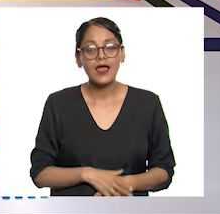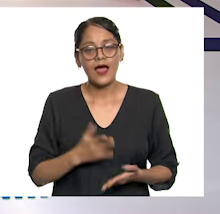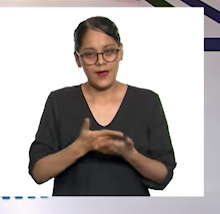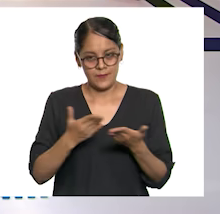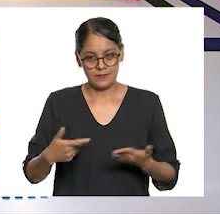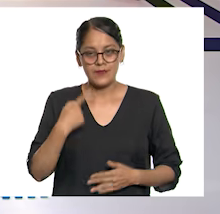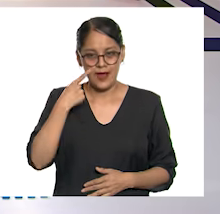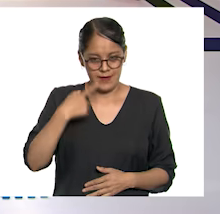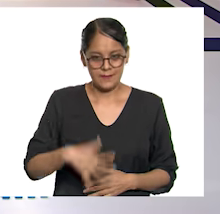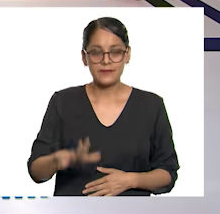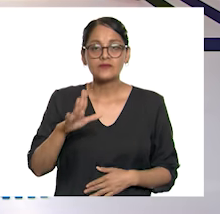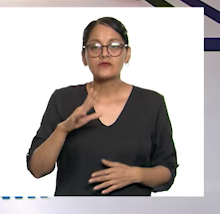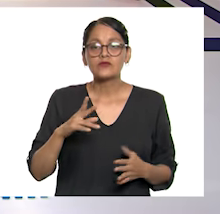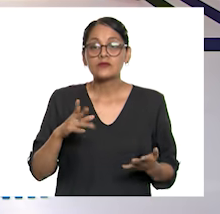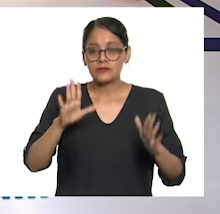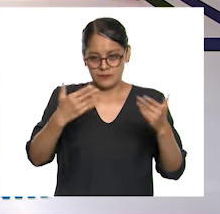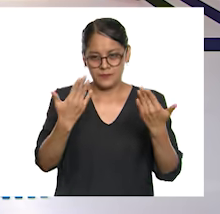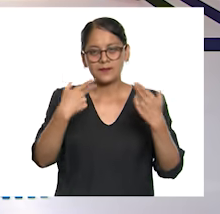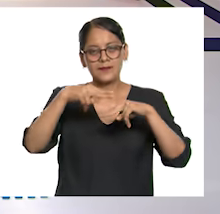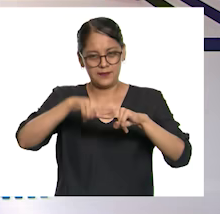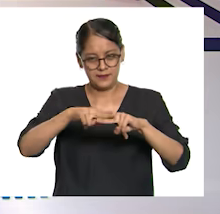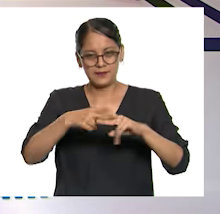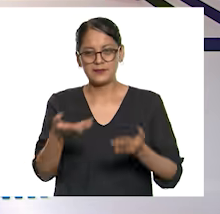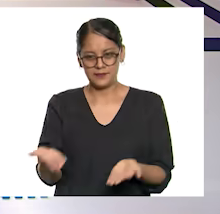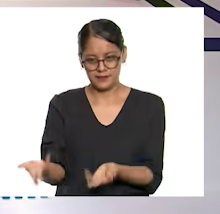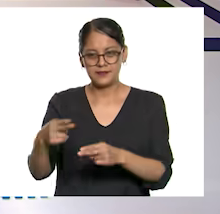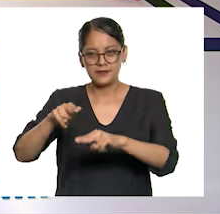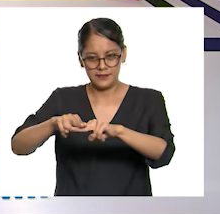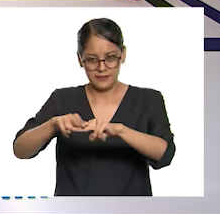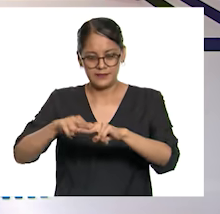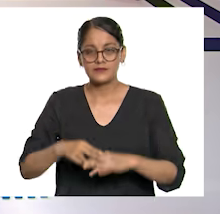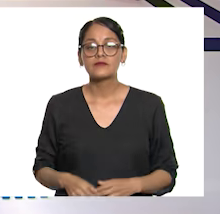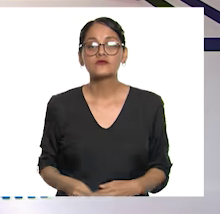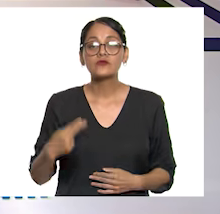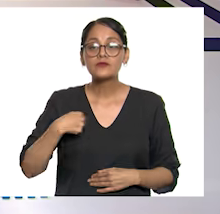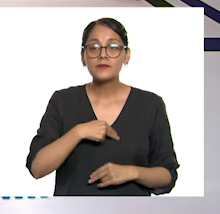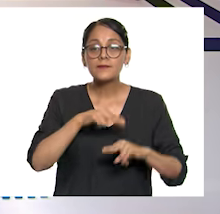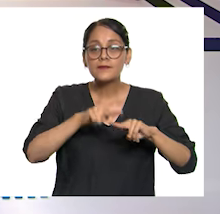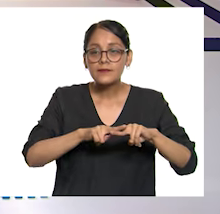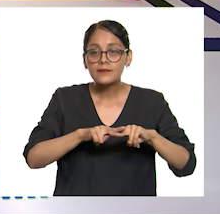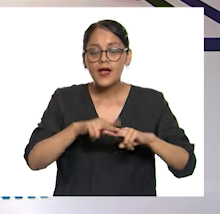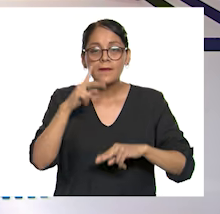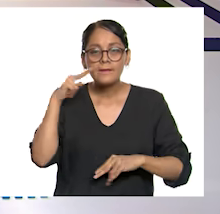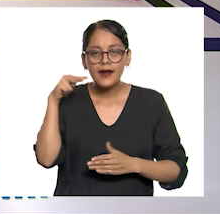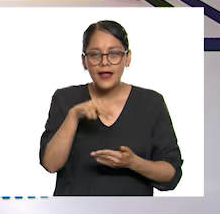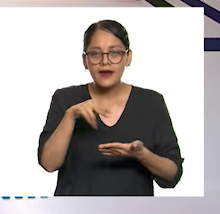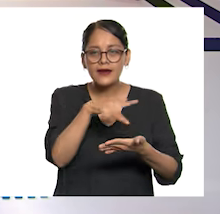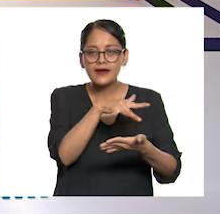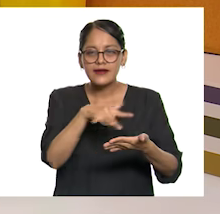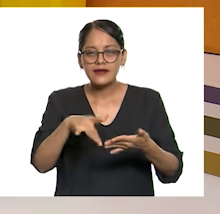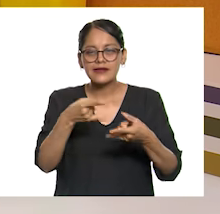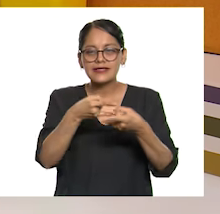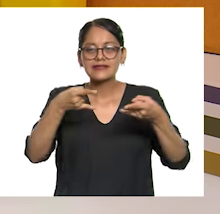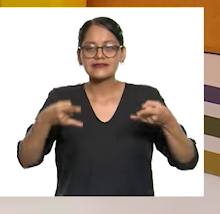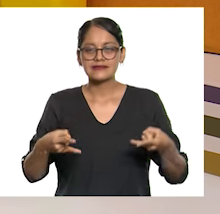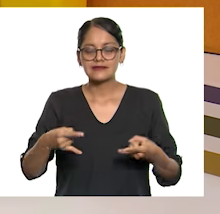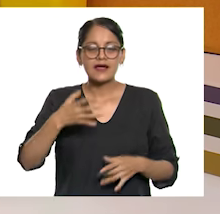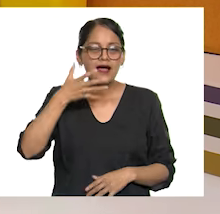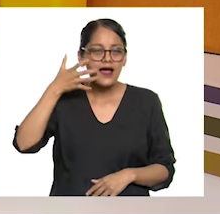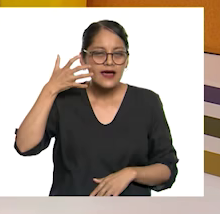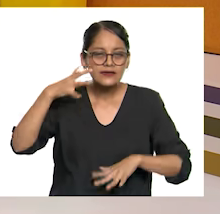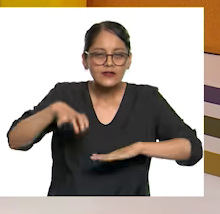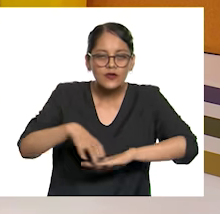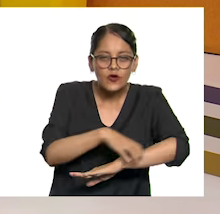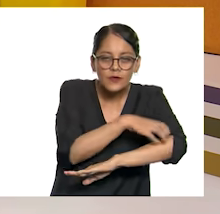entonces vamos a disfrutar... ¡Siéntate, ¡Vamos a sentarnos a disfrutar la historia de El gato